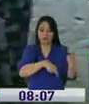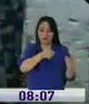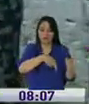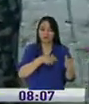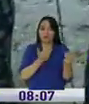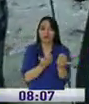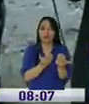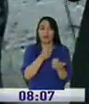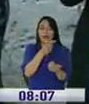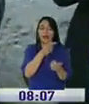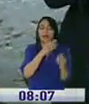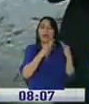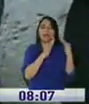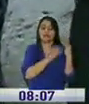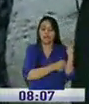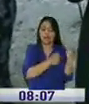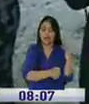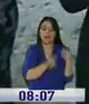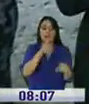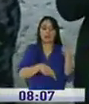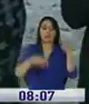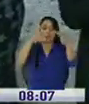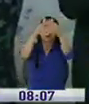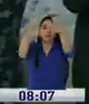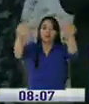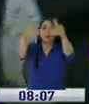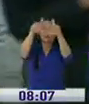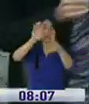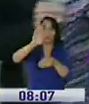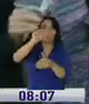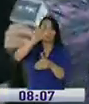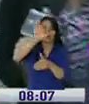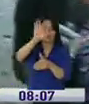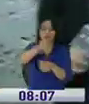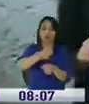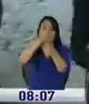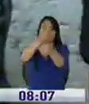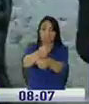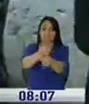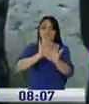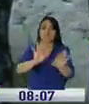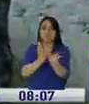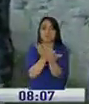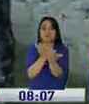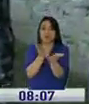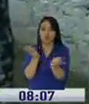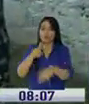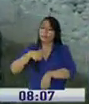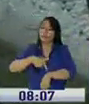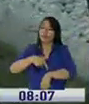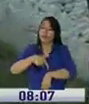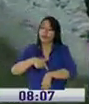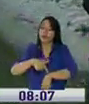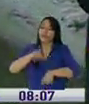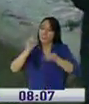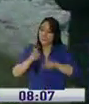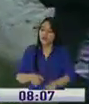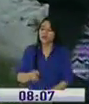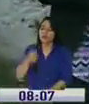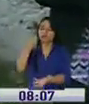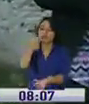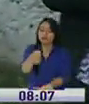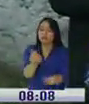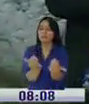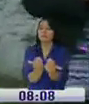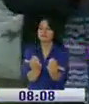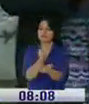que dejar la basura en esta calle Baltasara Chuza, ¿verdad? Sí. Cuénteme, ¿a qué hora tienen los vecinos que sacar? Y